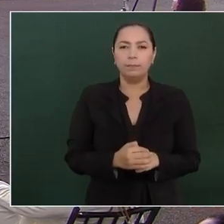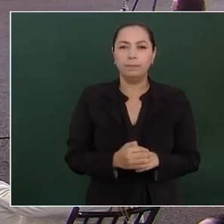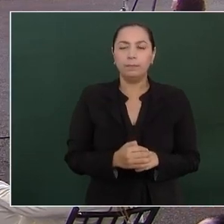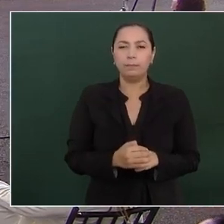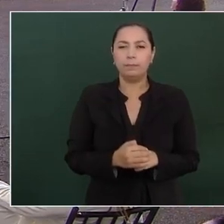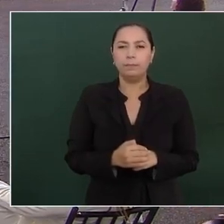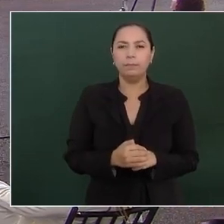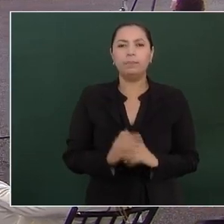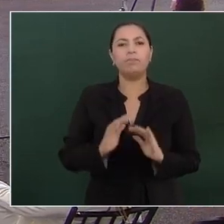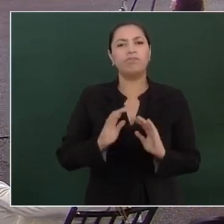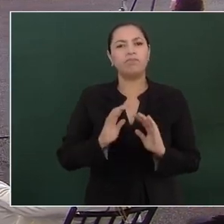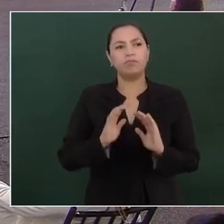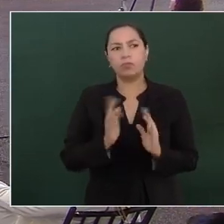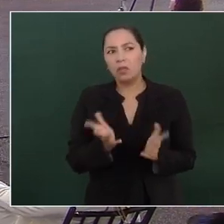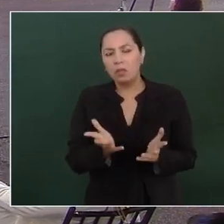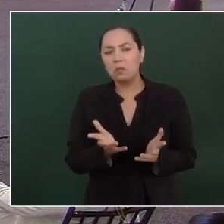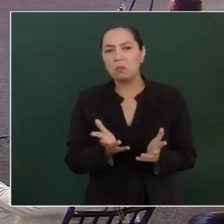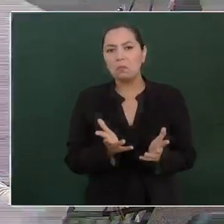Ya están